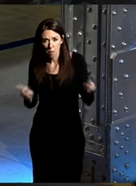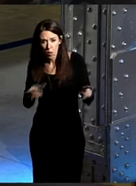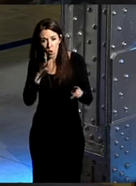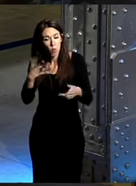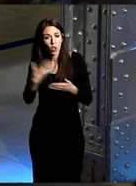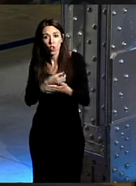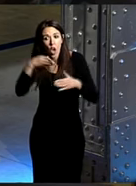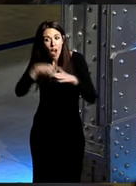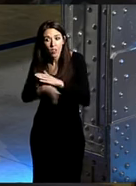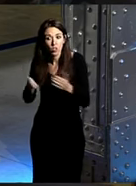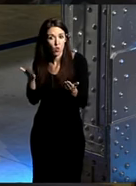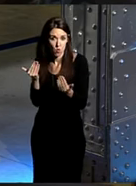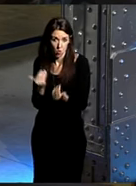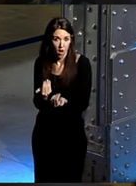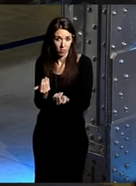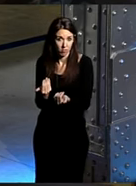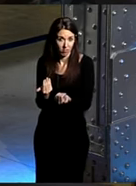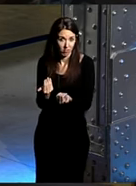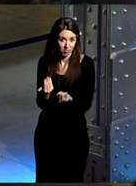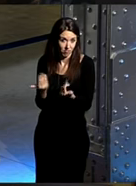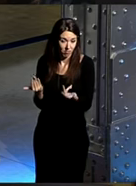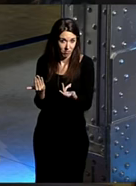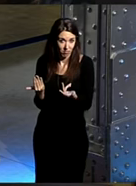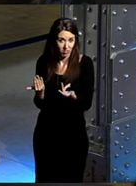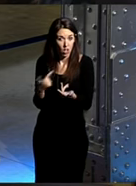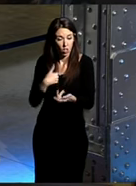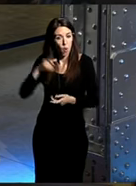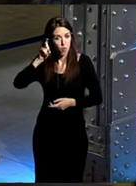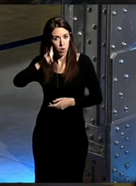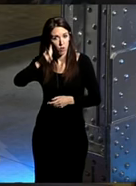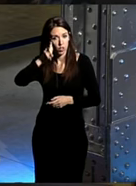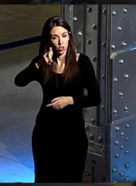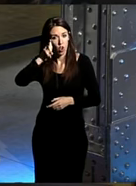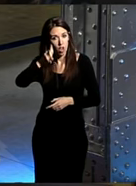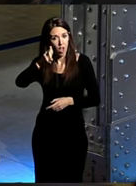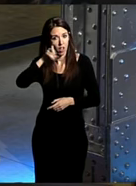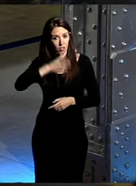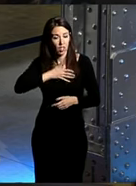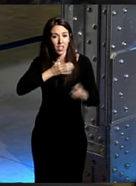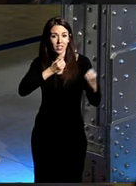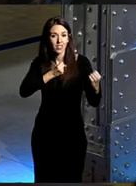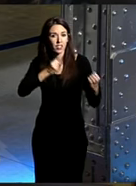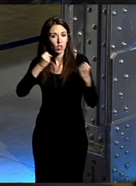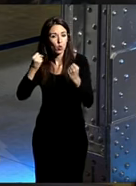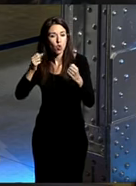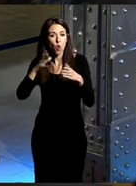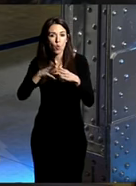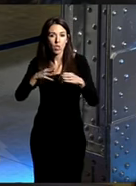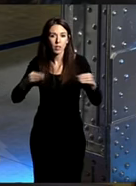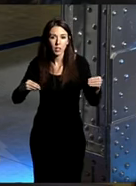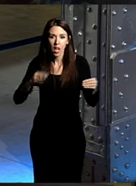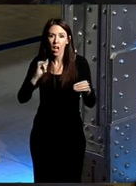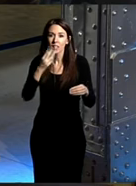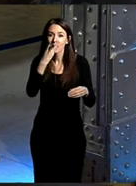mundo tiene acceso a ello. Entonces yo ahora soy profesora de una institución universitaria que